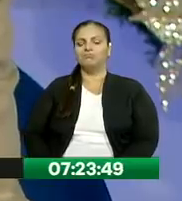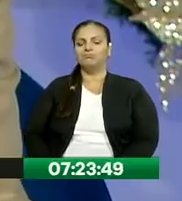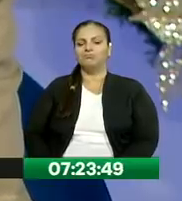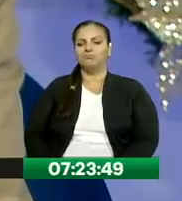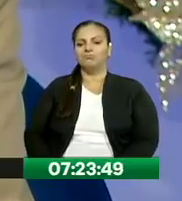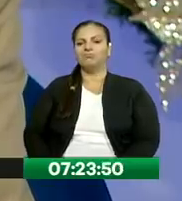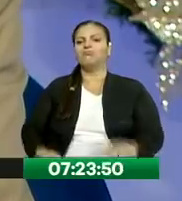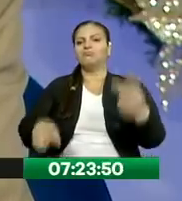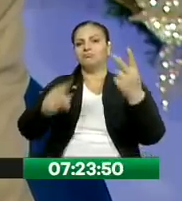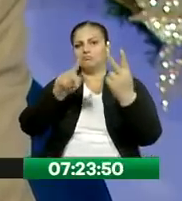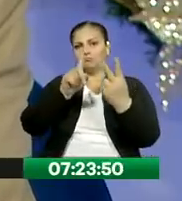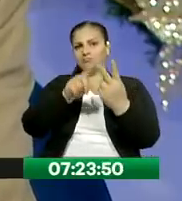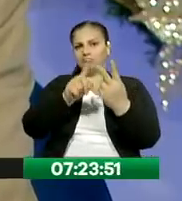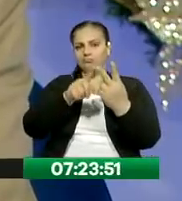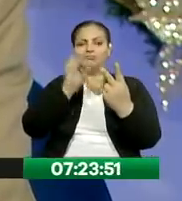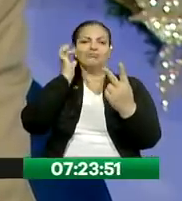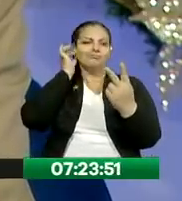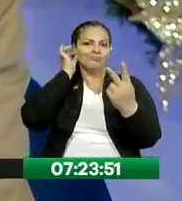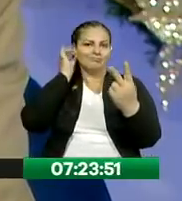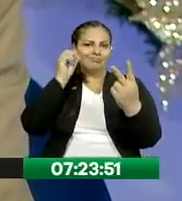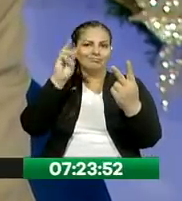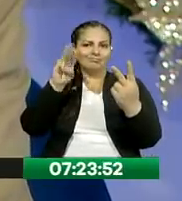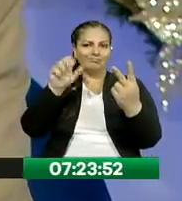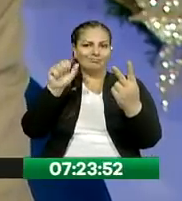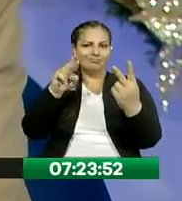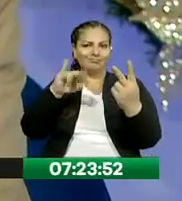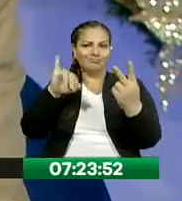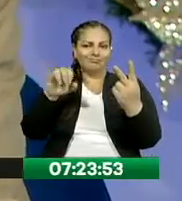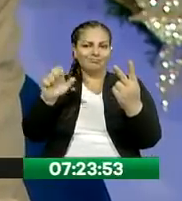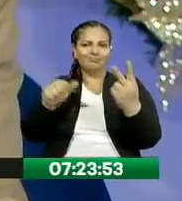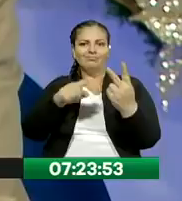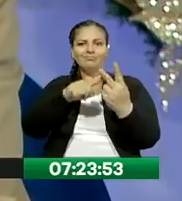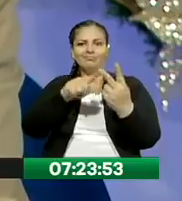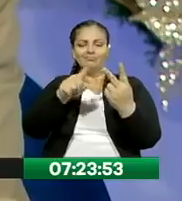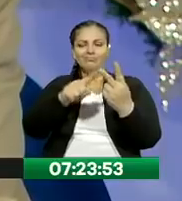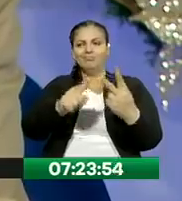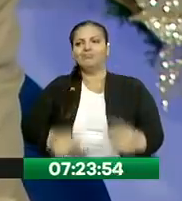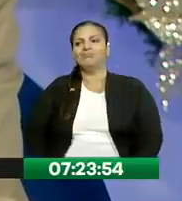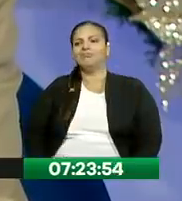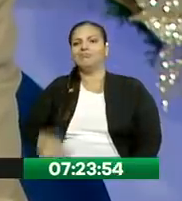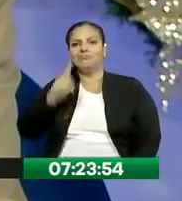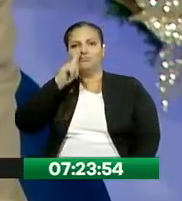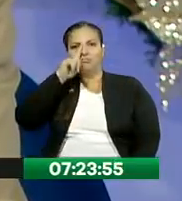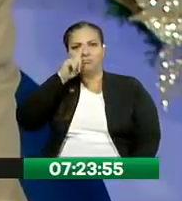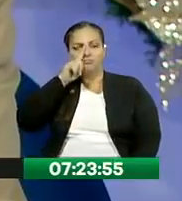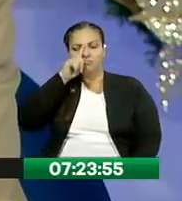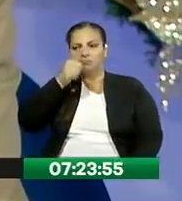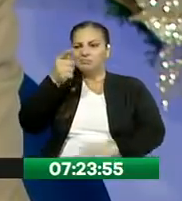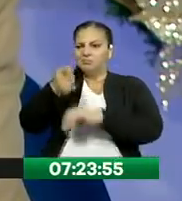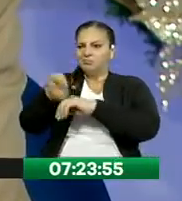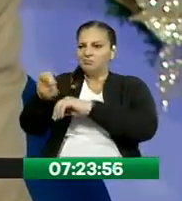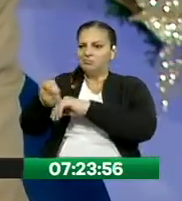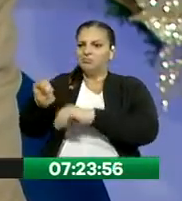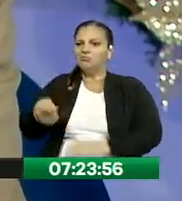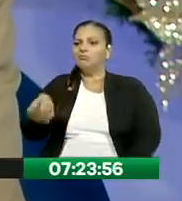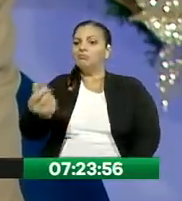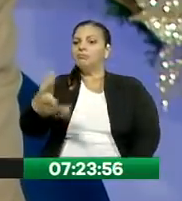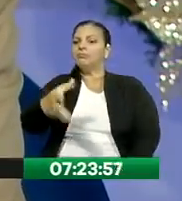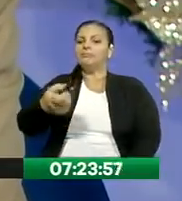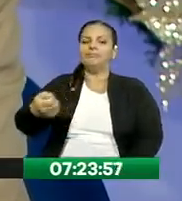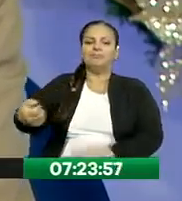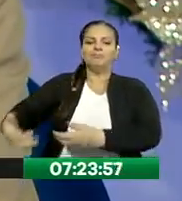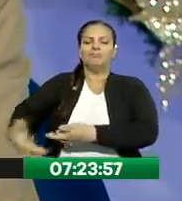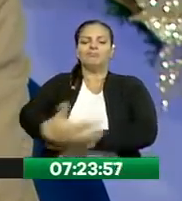a perder con mayor intensidad su confianza en lo que es la política